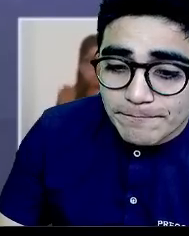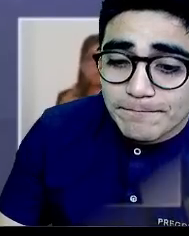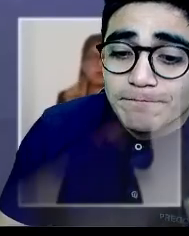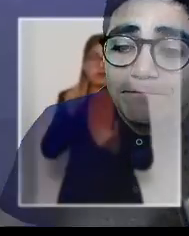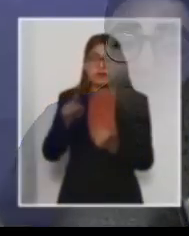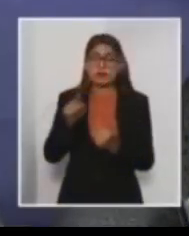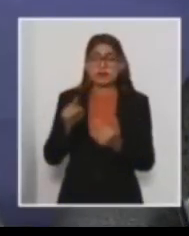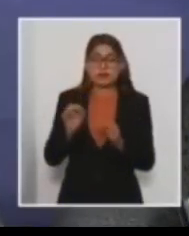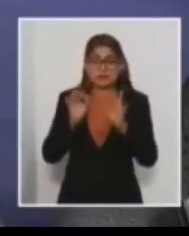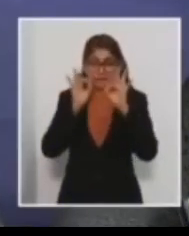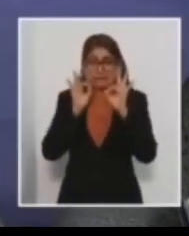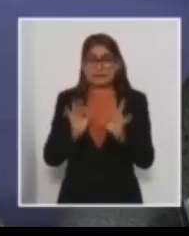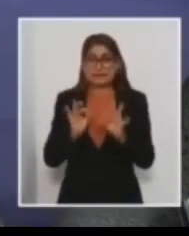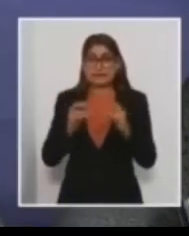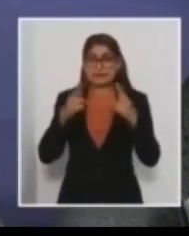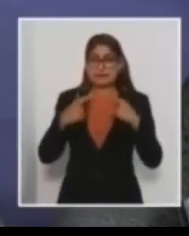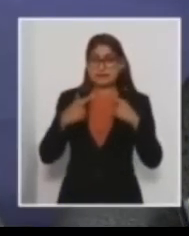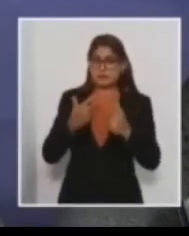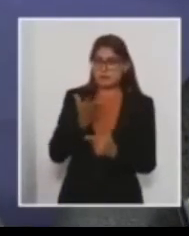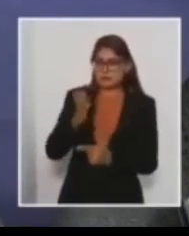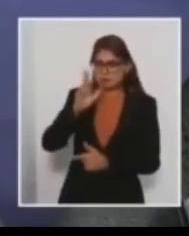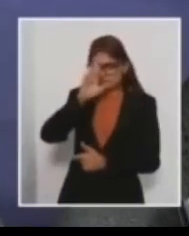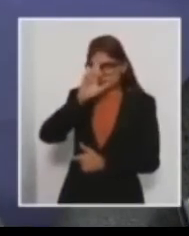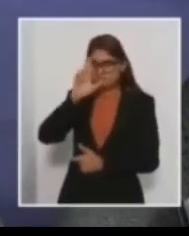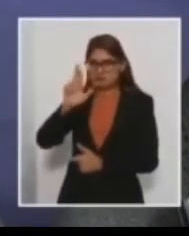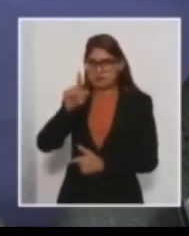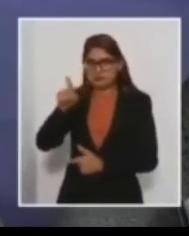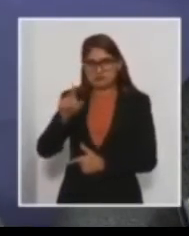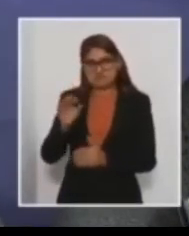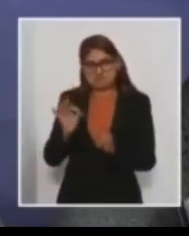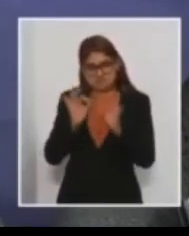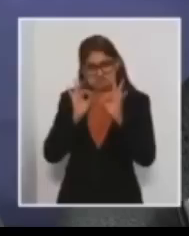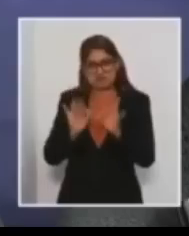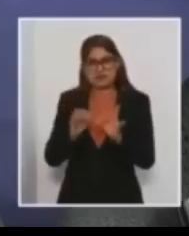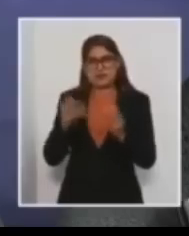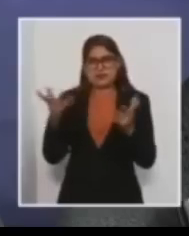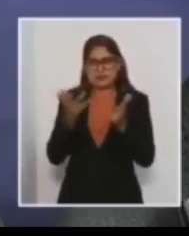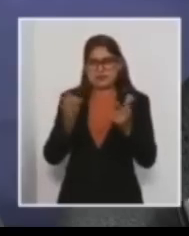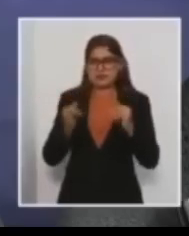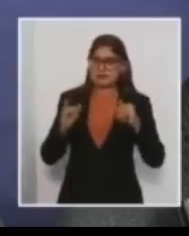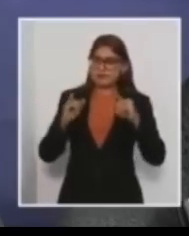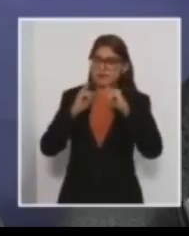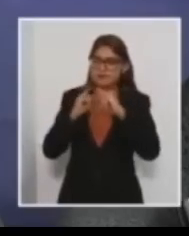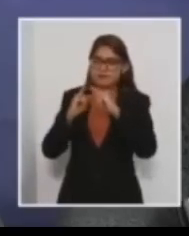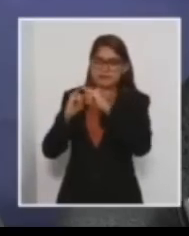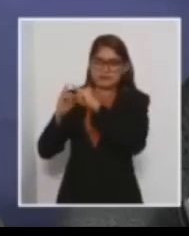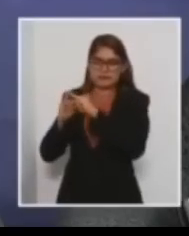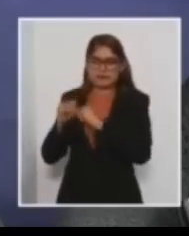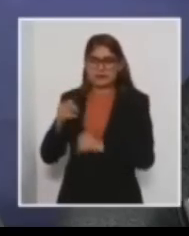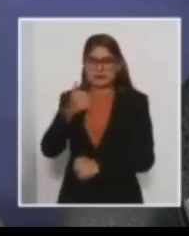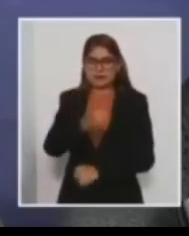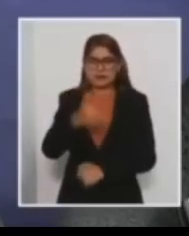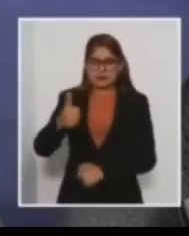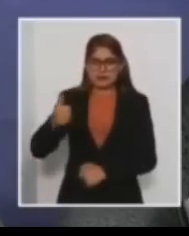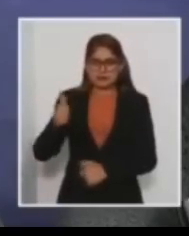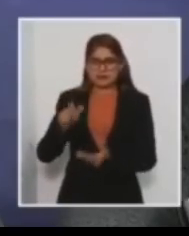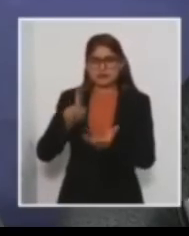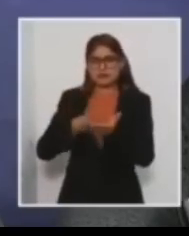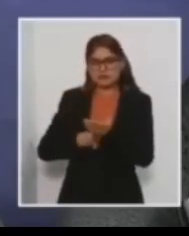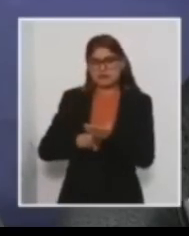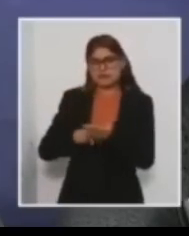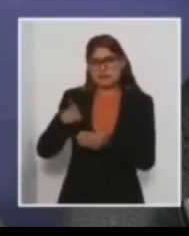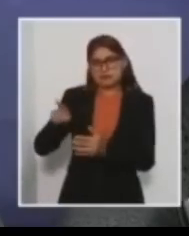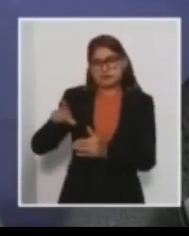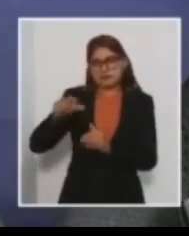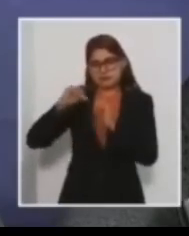necesaria legitimación social que requieren las instituciones públicas del